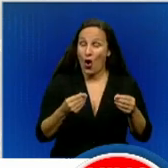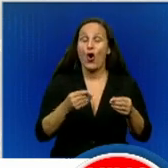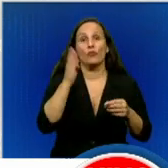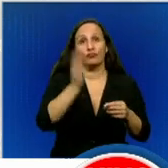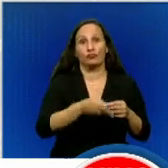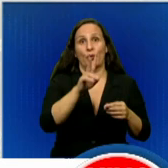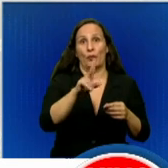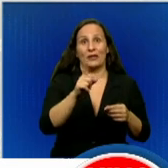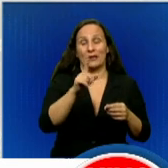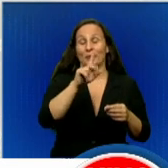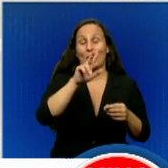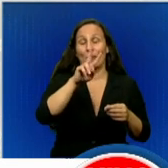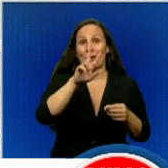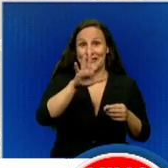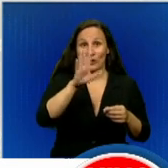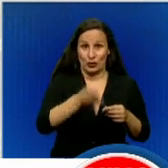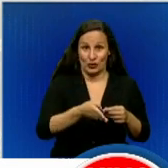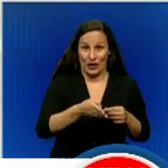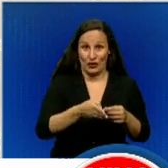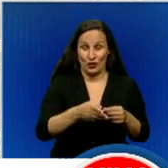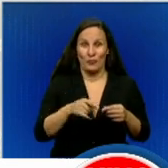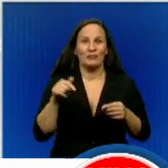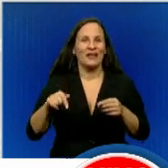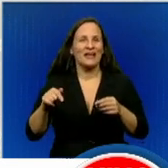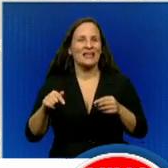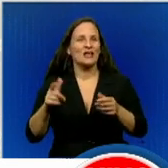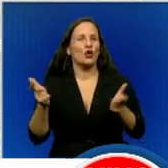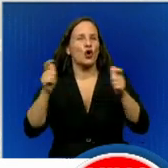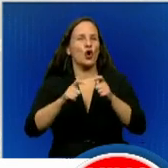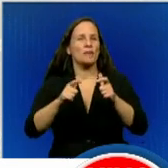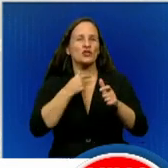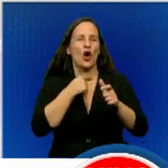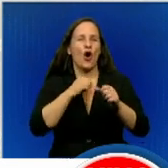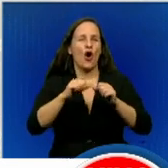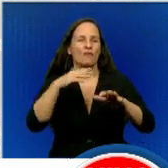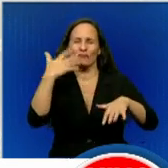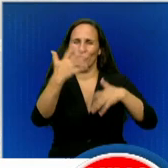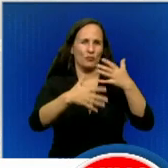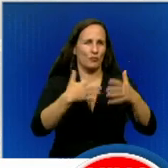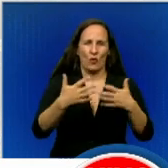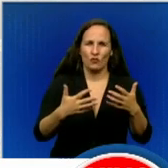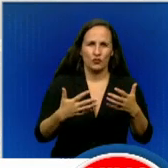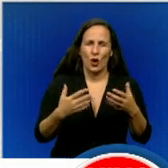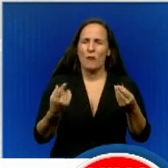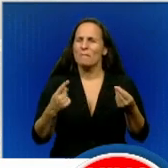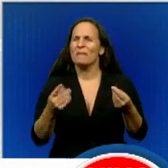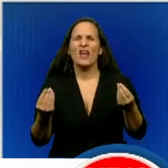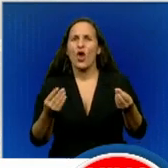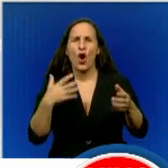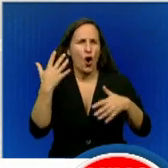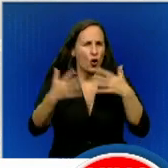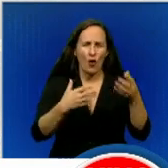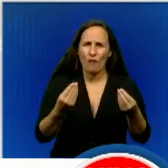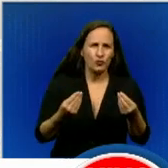25 por ciento y esto se ha querido poner en confusión desde la comisión pero una confusión en la que no